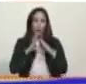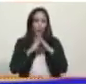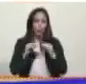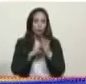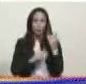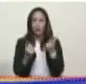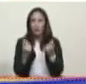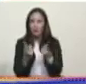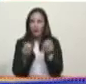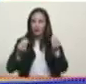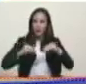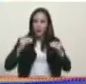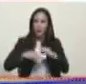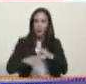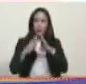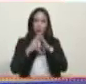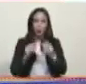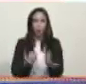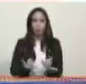hace falta.